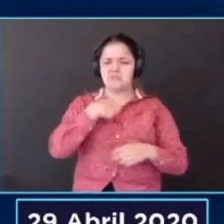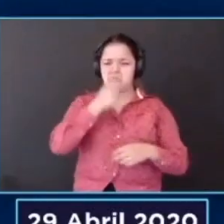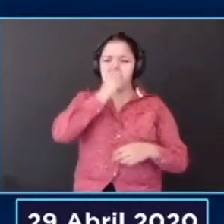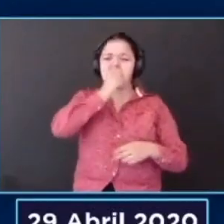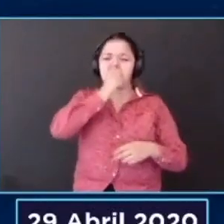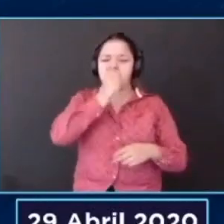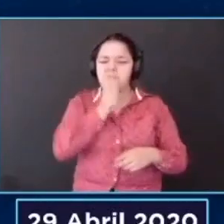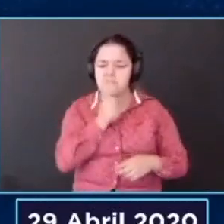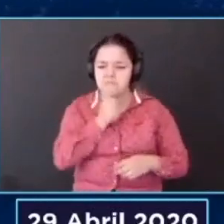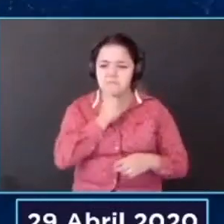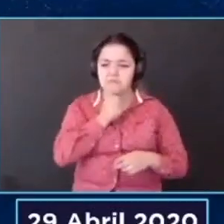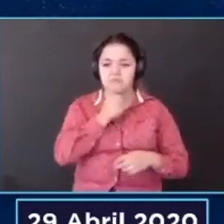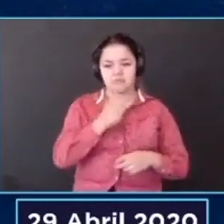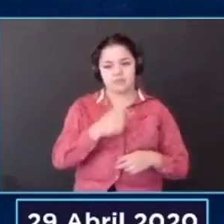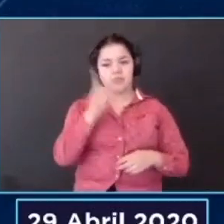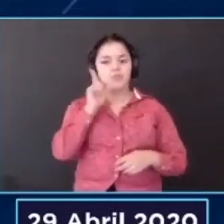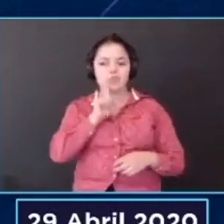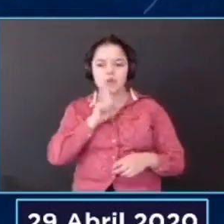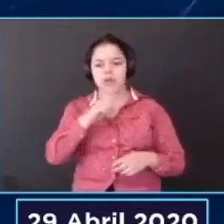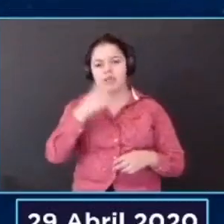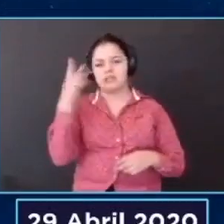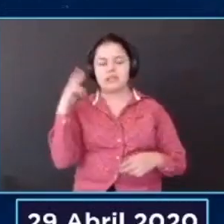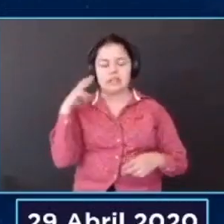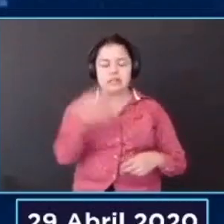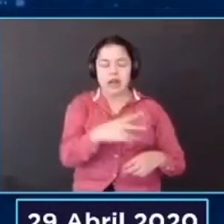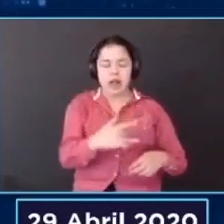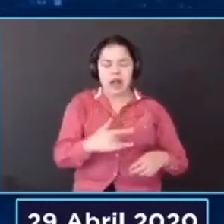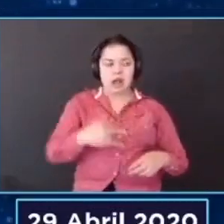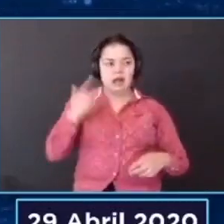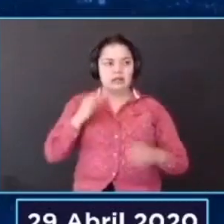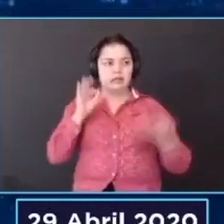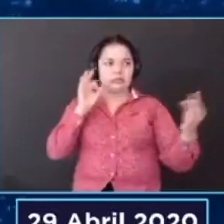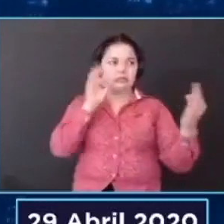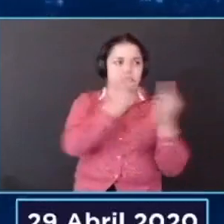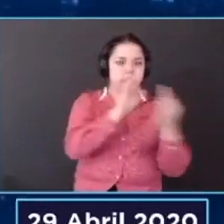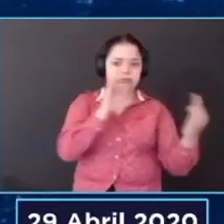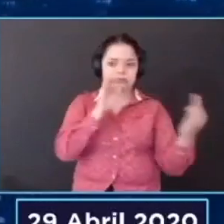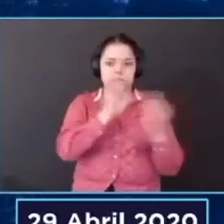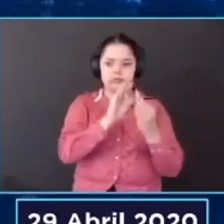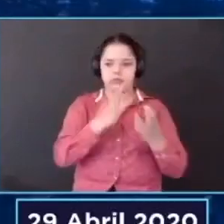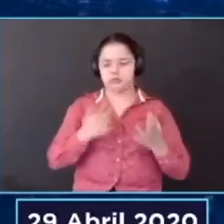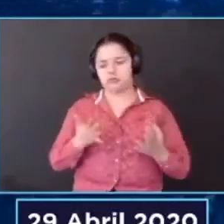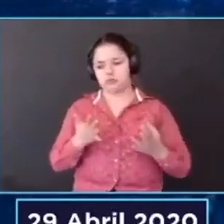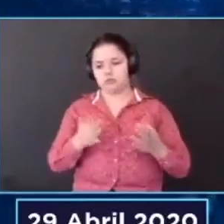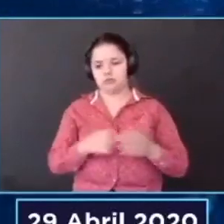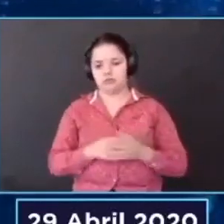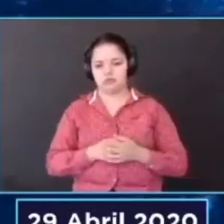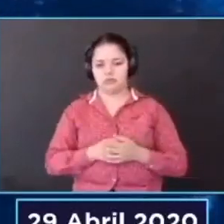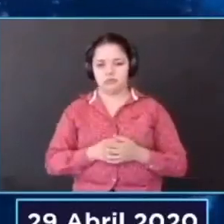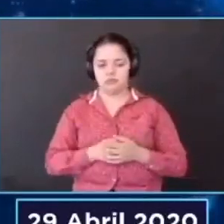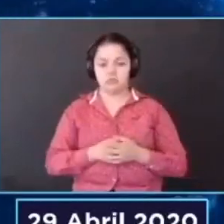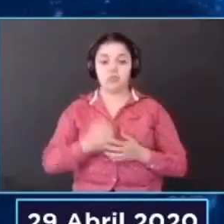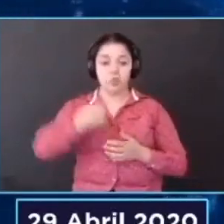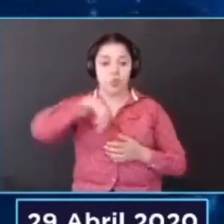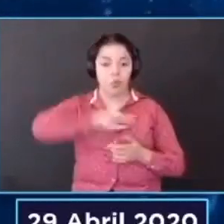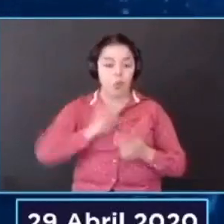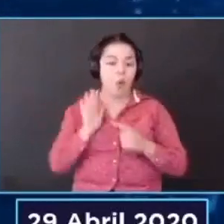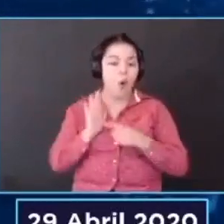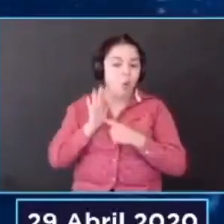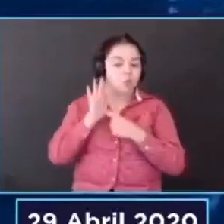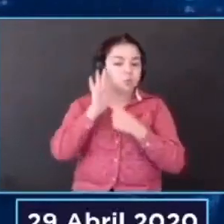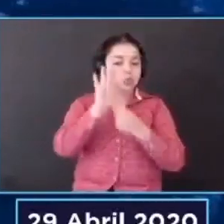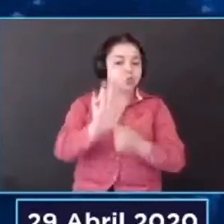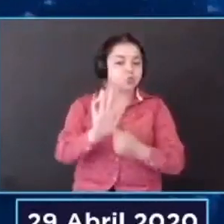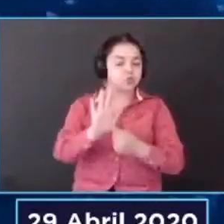a elevar. No hay que esperar. Hay una aplicación que les hemos estado mostrando donde viene una semaforización. Si usted está en